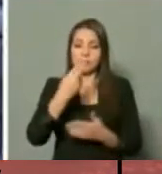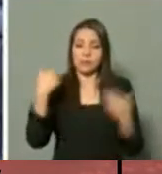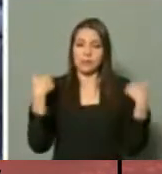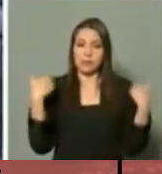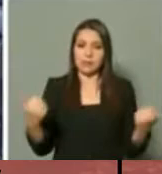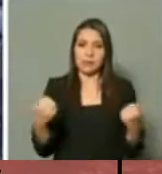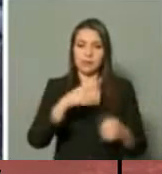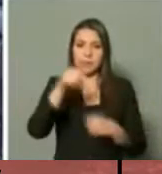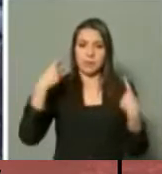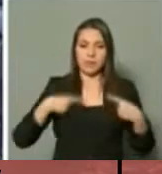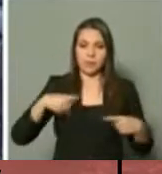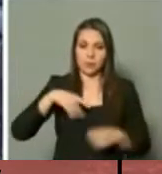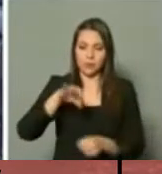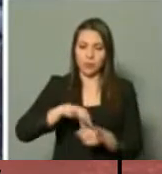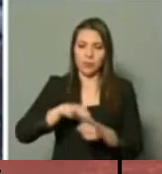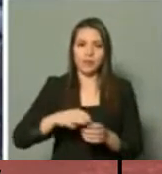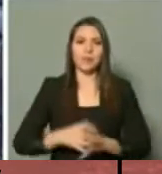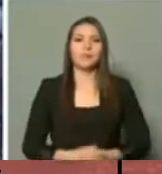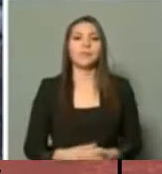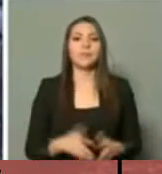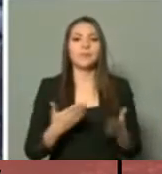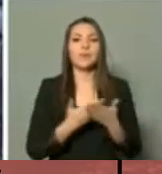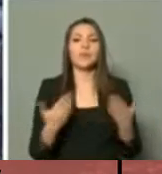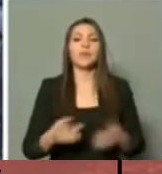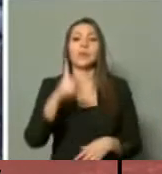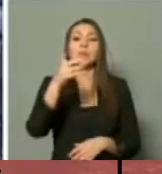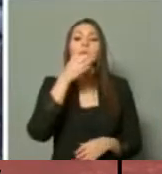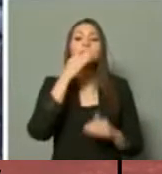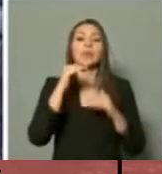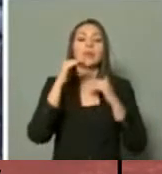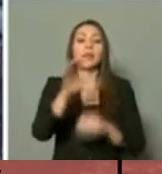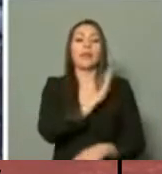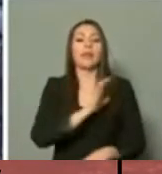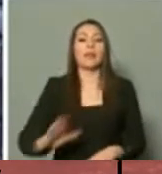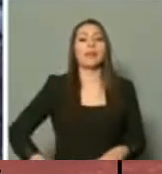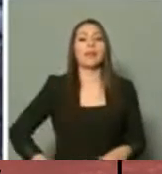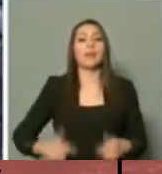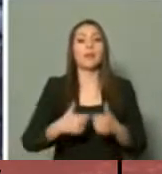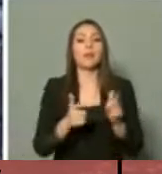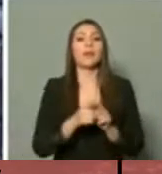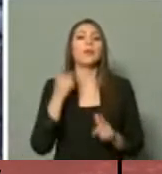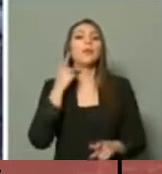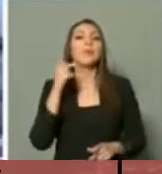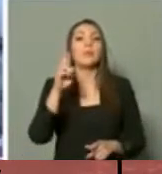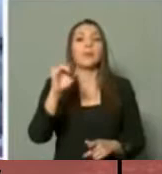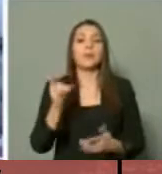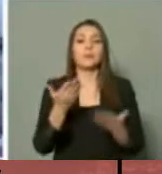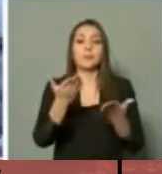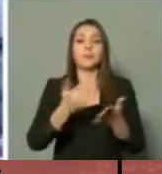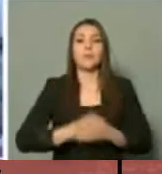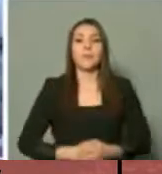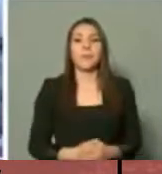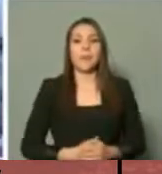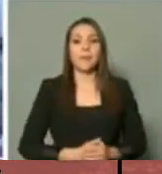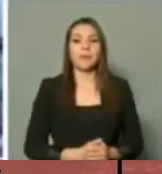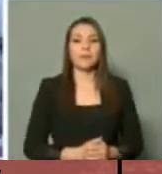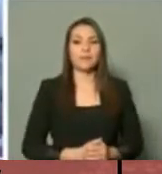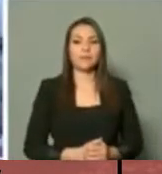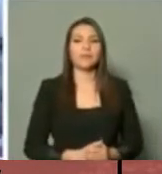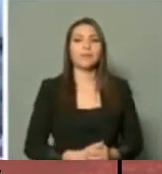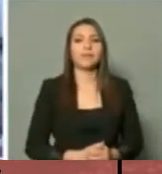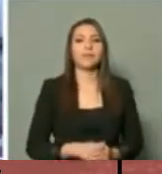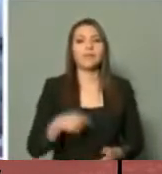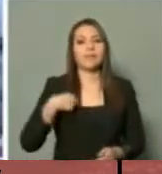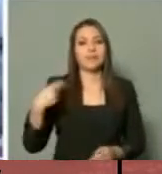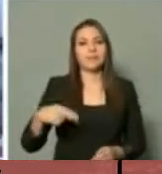Tiene la voz, hasta por un minuto, la candidatura del Partido Revolucionario Institucional. Adelante. Te agradezco. Soy